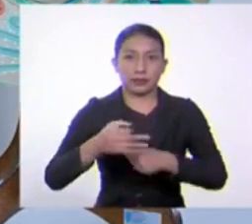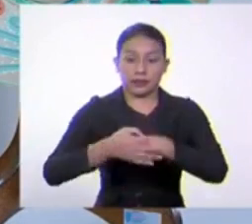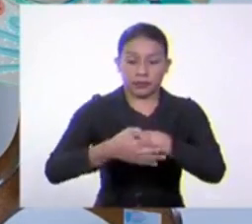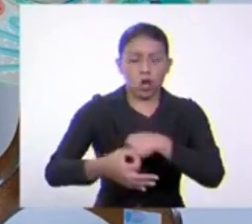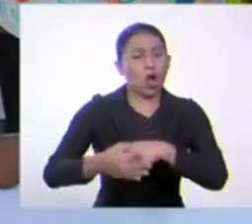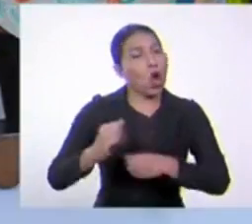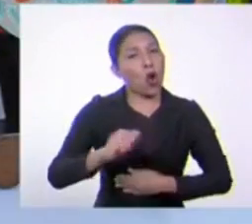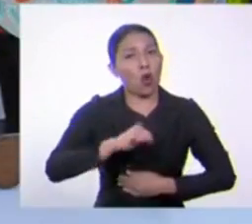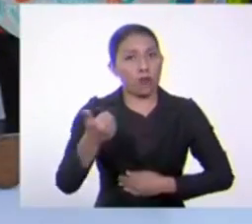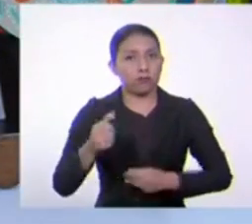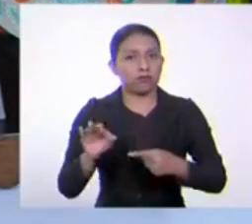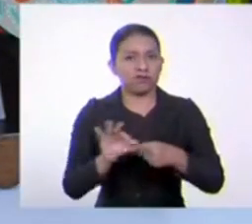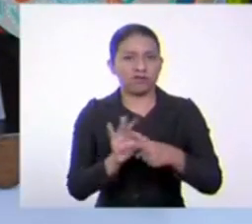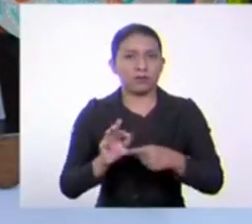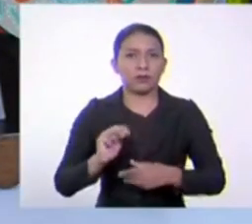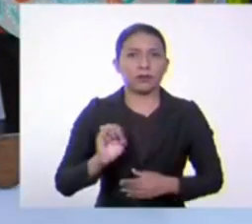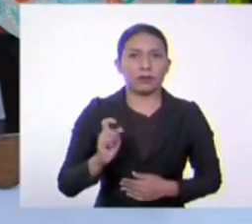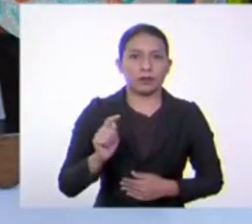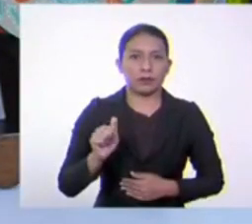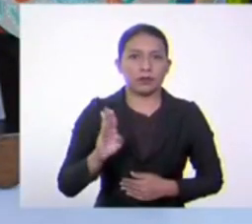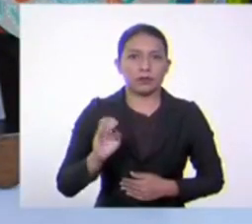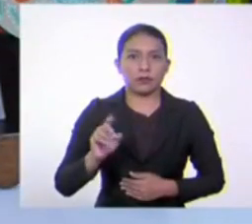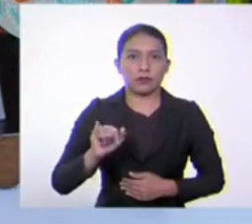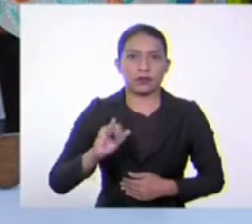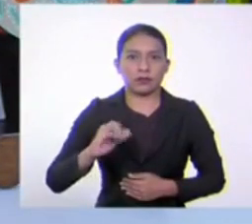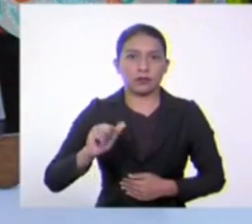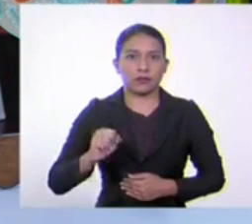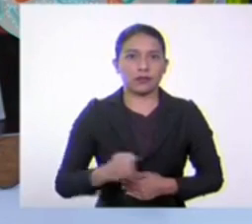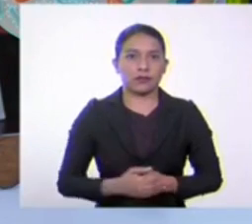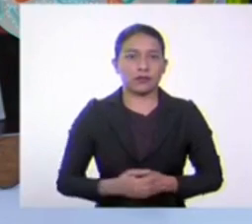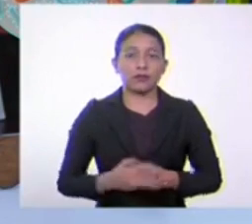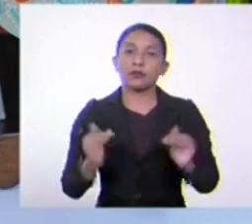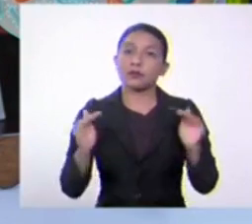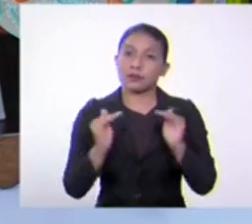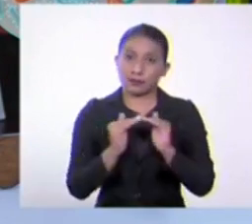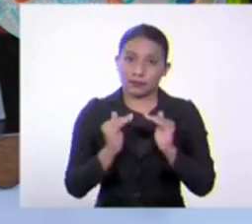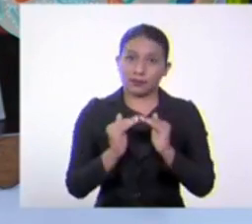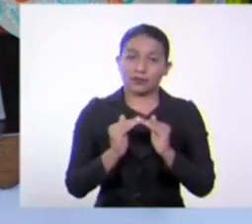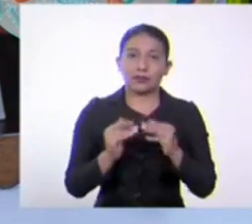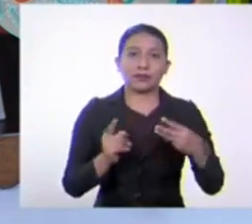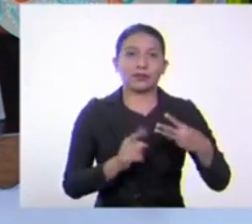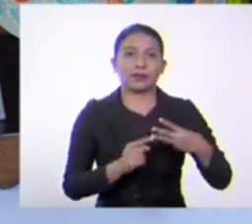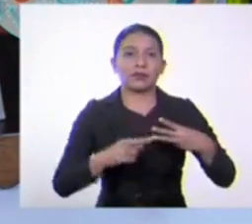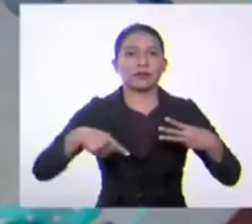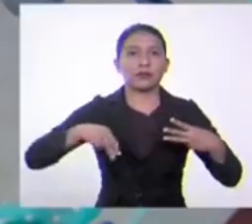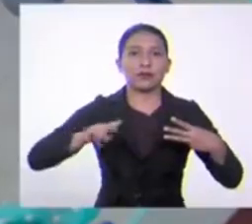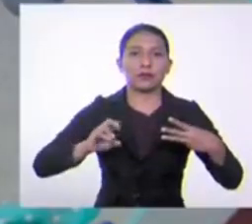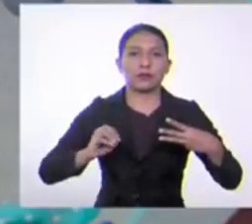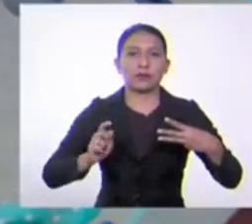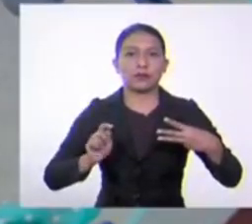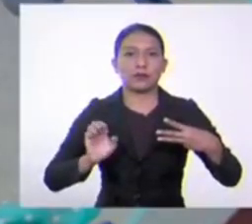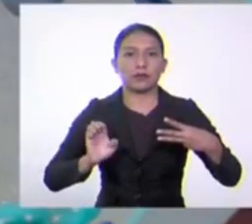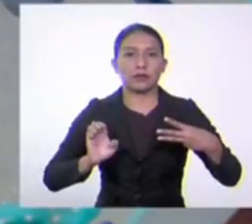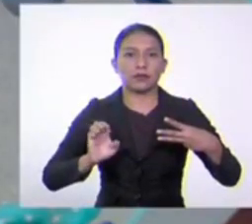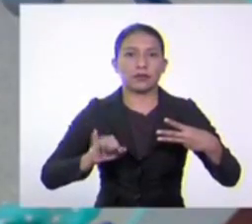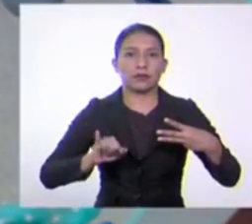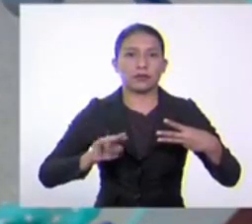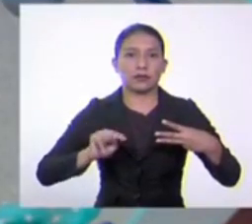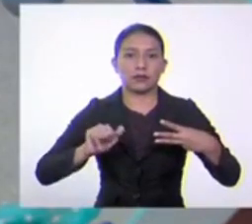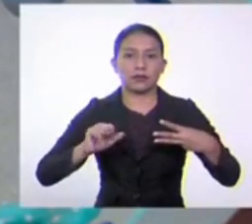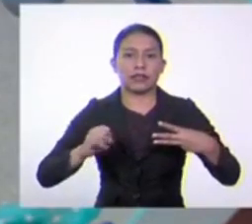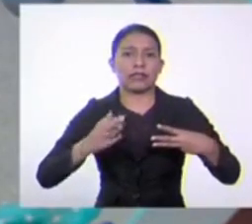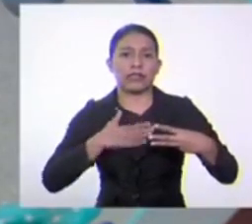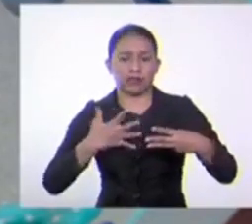funciones metabólicas dentro de la célula. Al igual que las proteínas. Las proteínas se encuentran en todo el